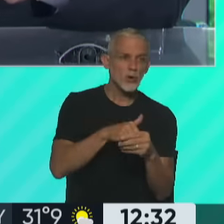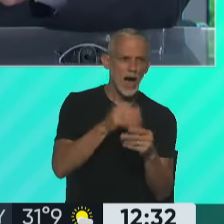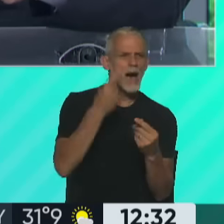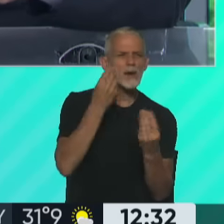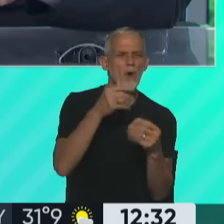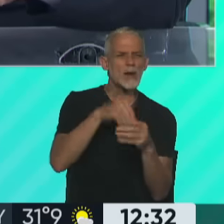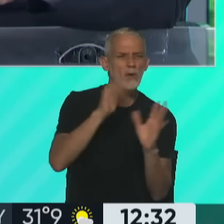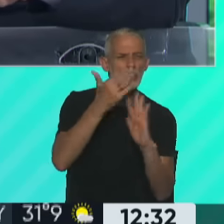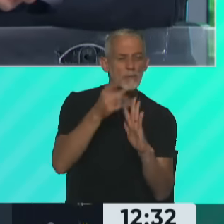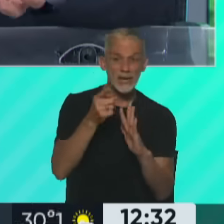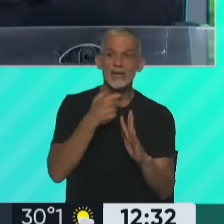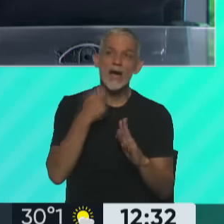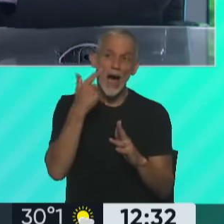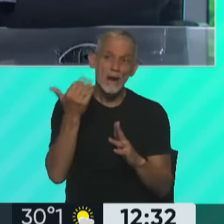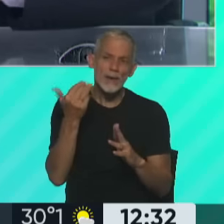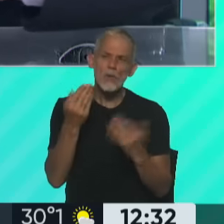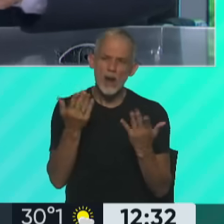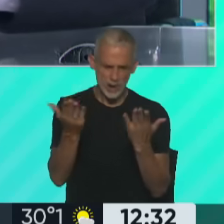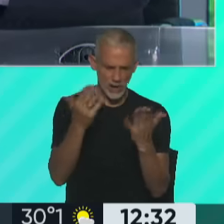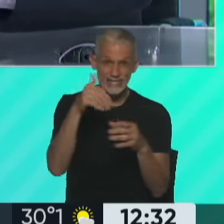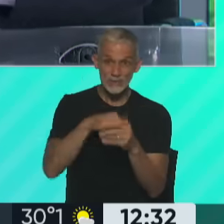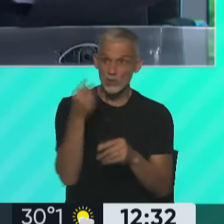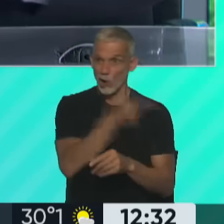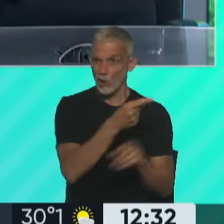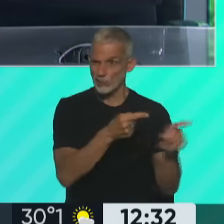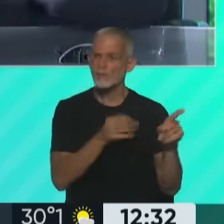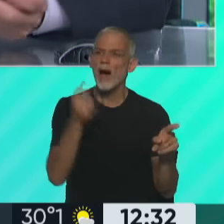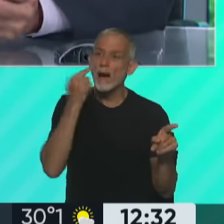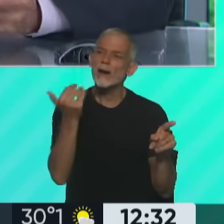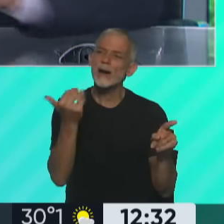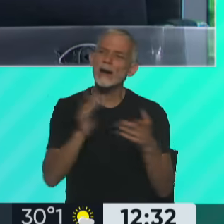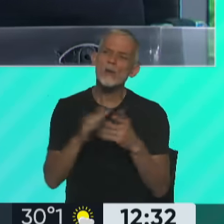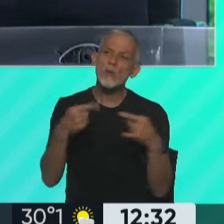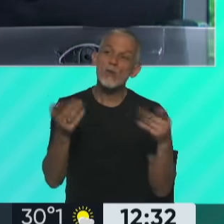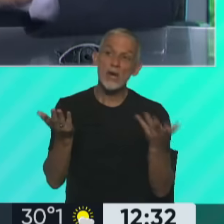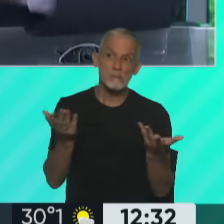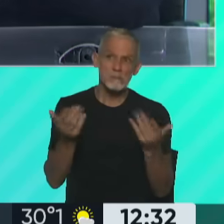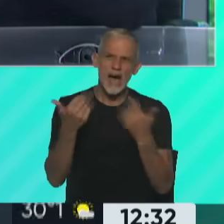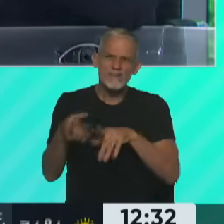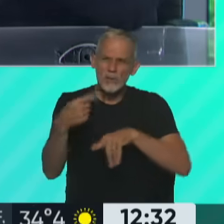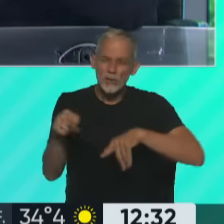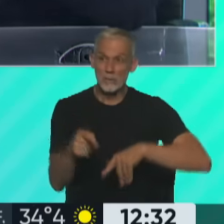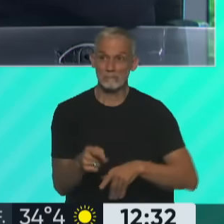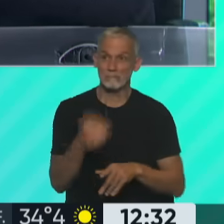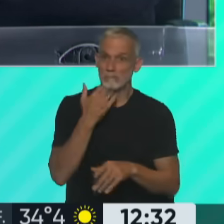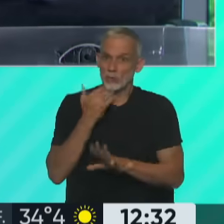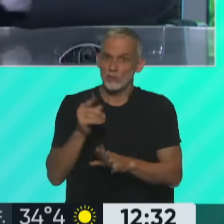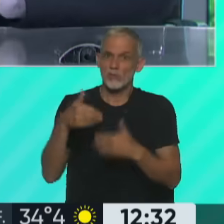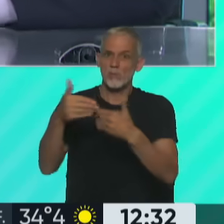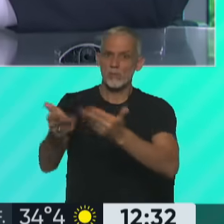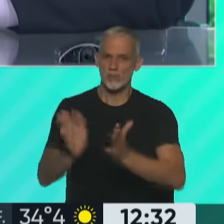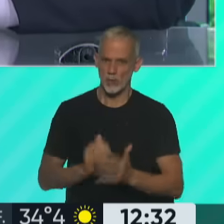espera del candidato. En realidad se votó en contra de otra cosa, pero quizá no tanto en lo que va a pasar o